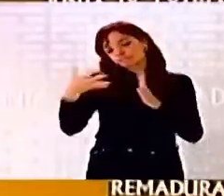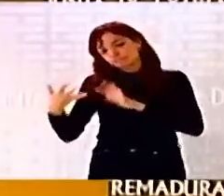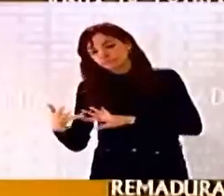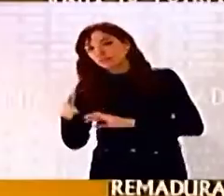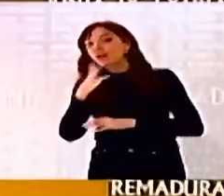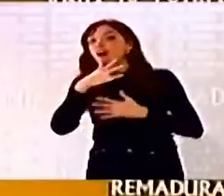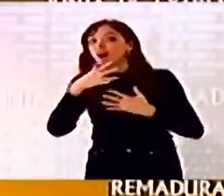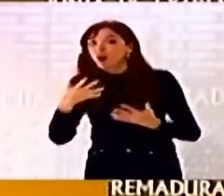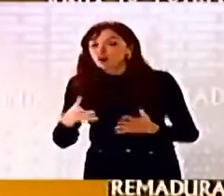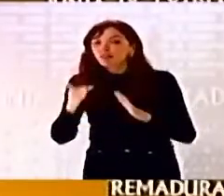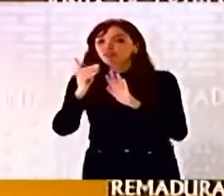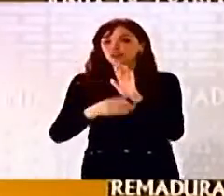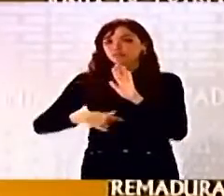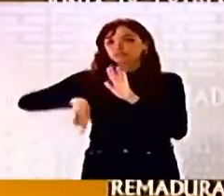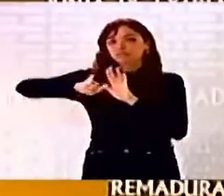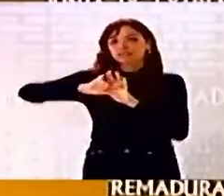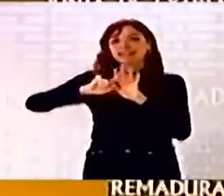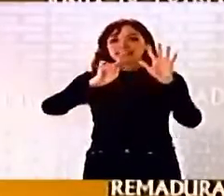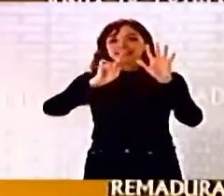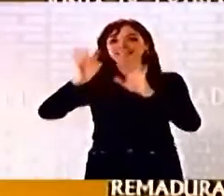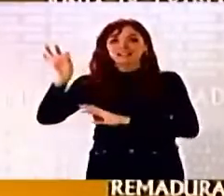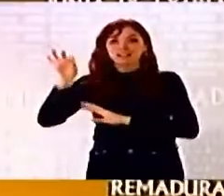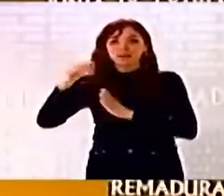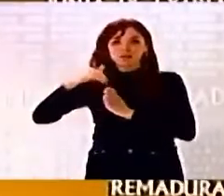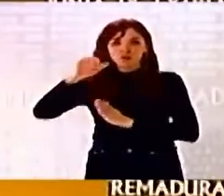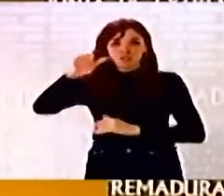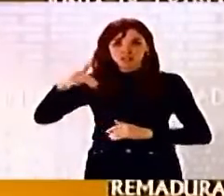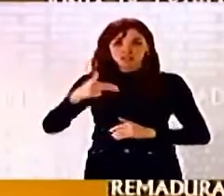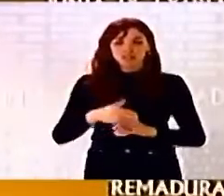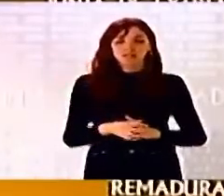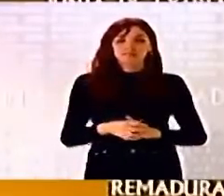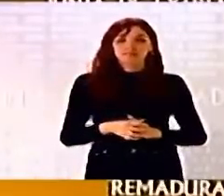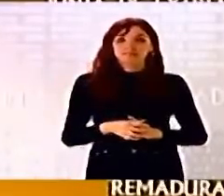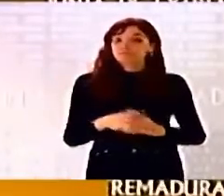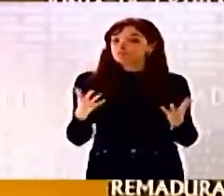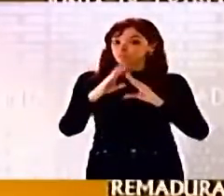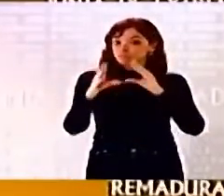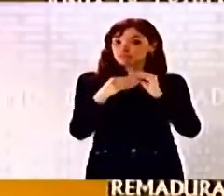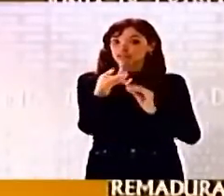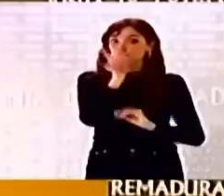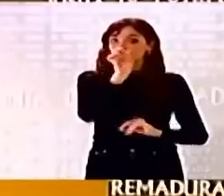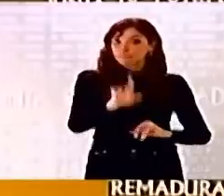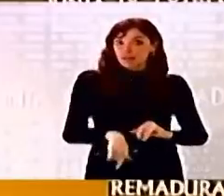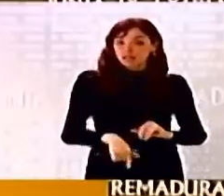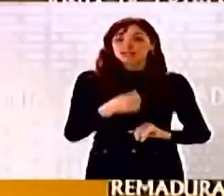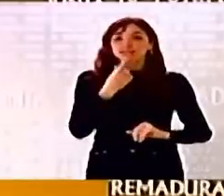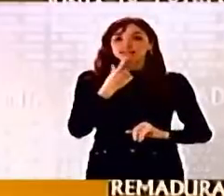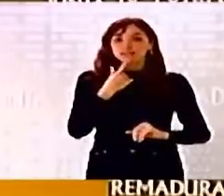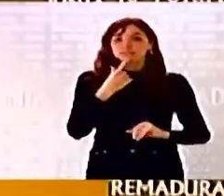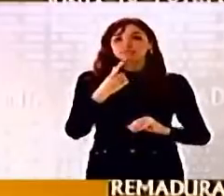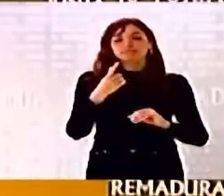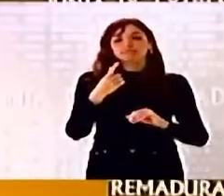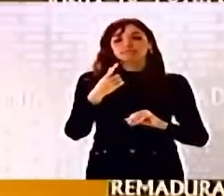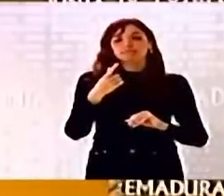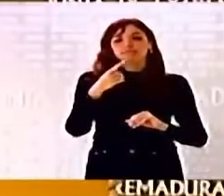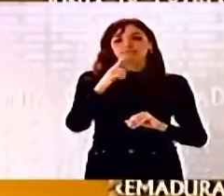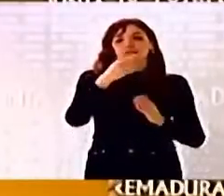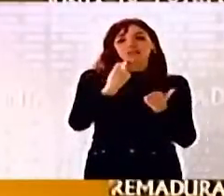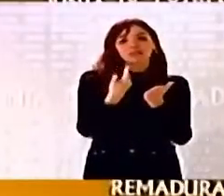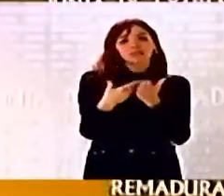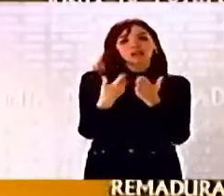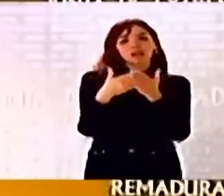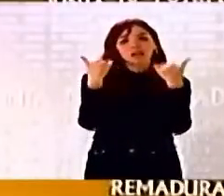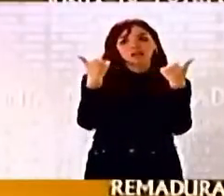60 millones actuales. Asimismo, complementaremos con la inclusión del